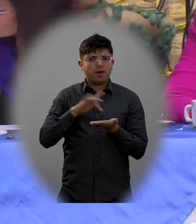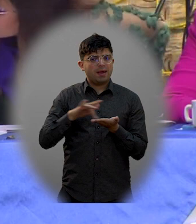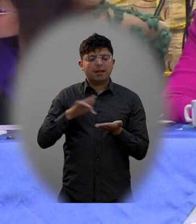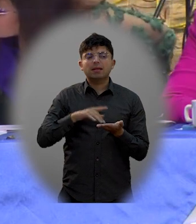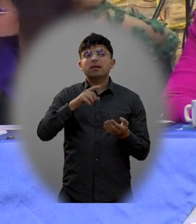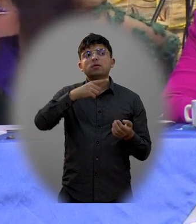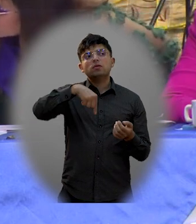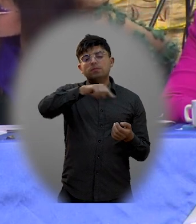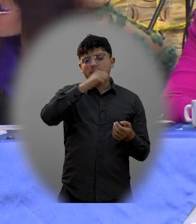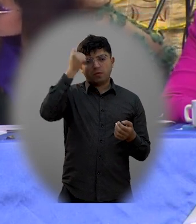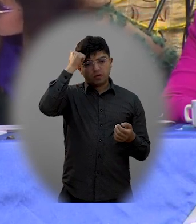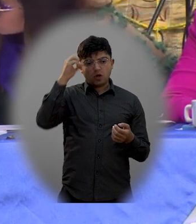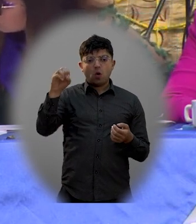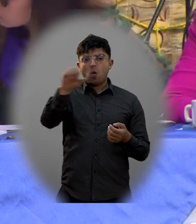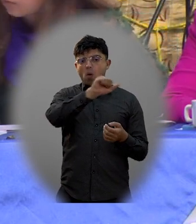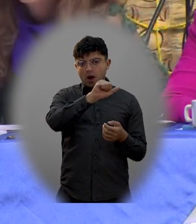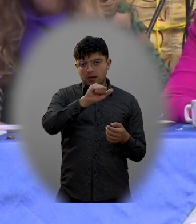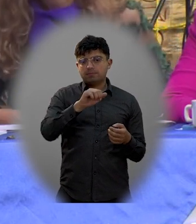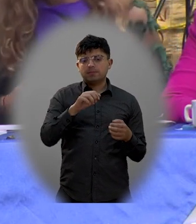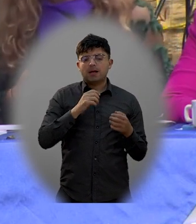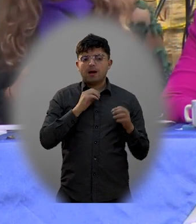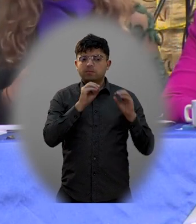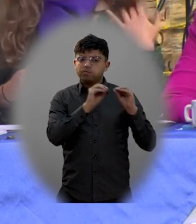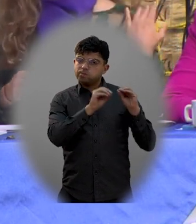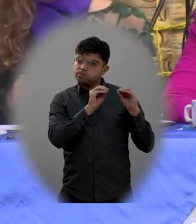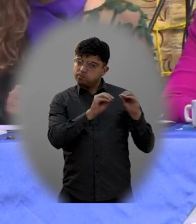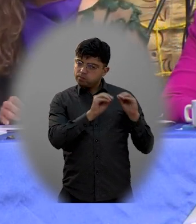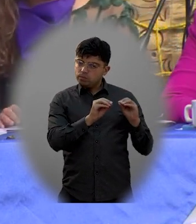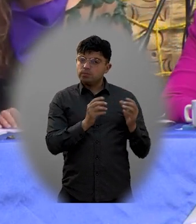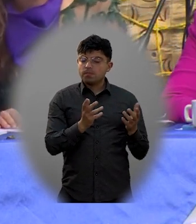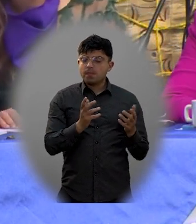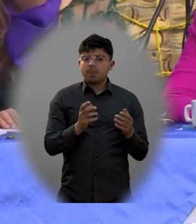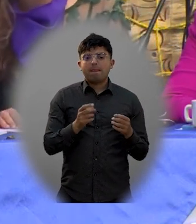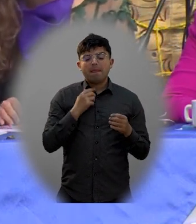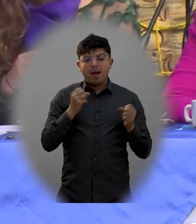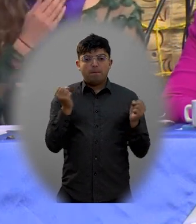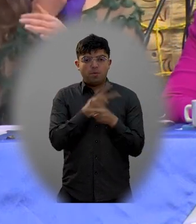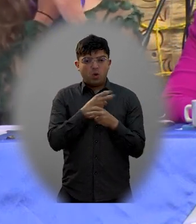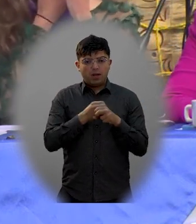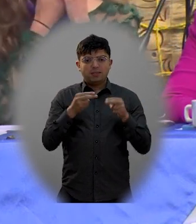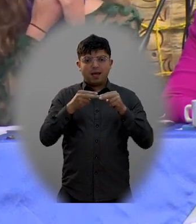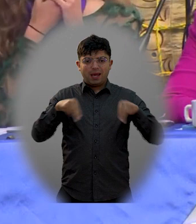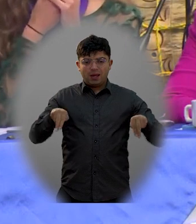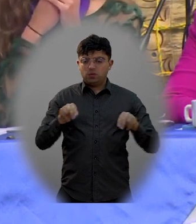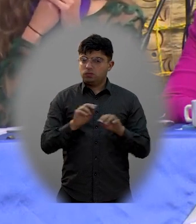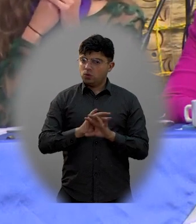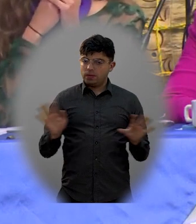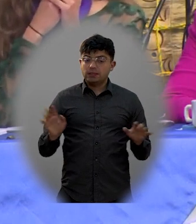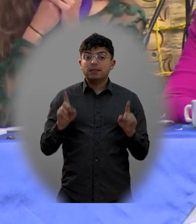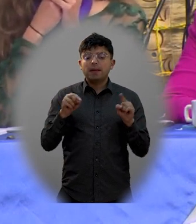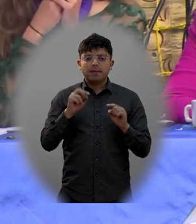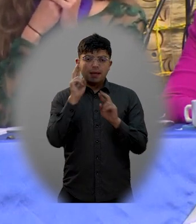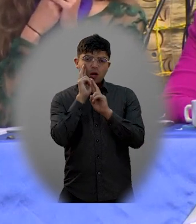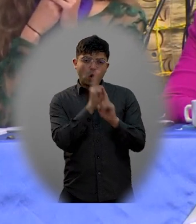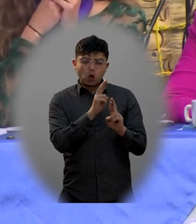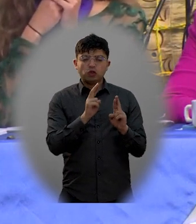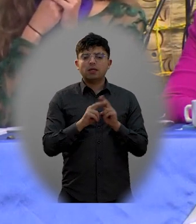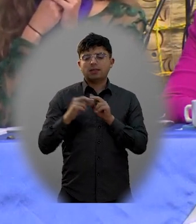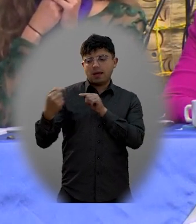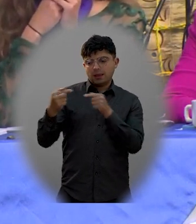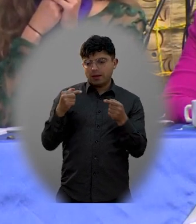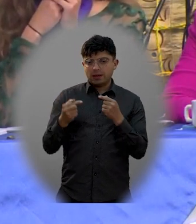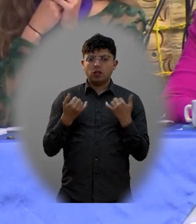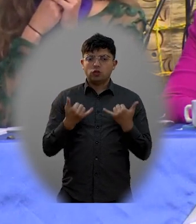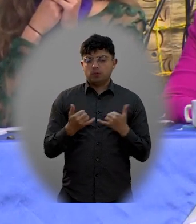las profesoras y los profesores sean educados contra las violencias basadas en género y también reconozcan estos debates